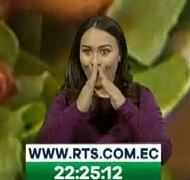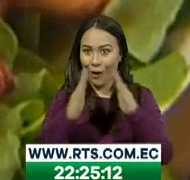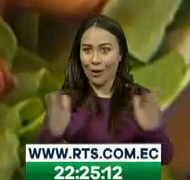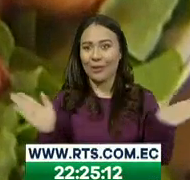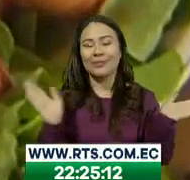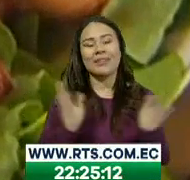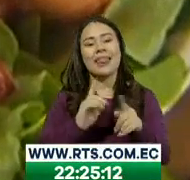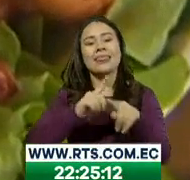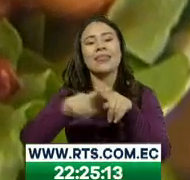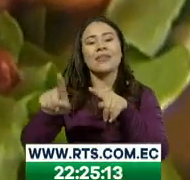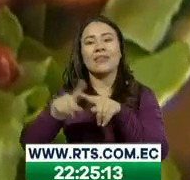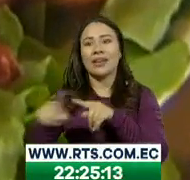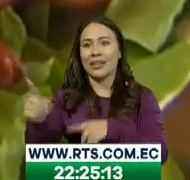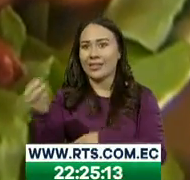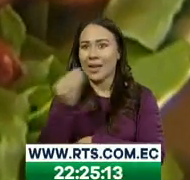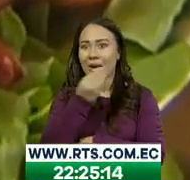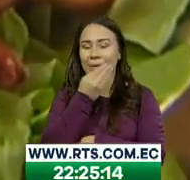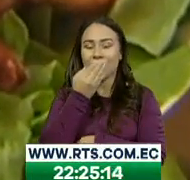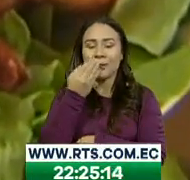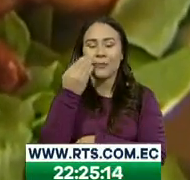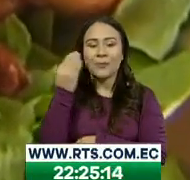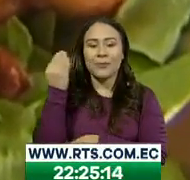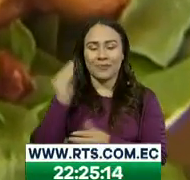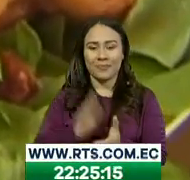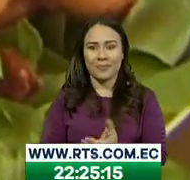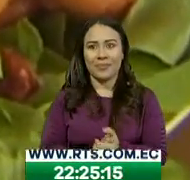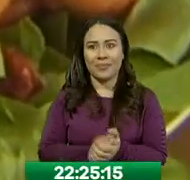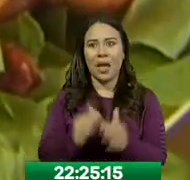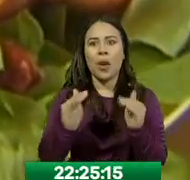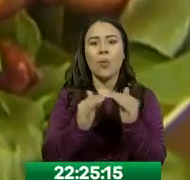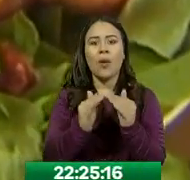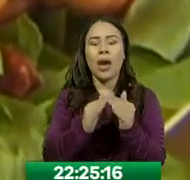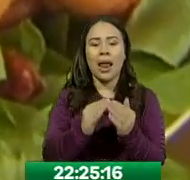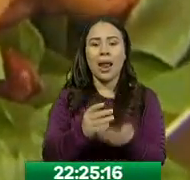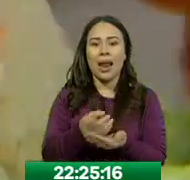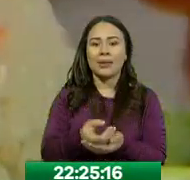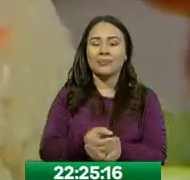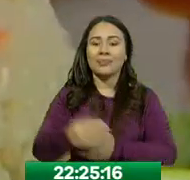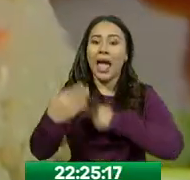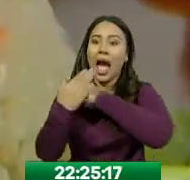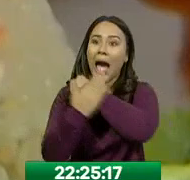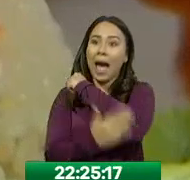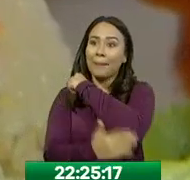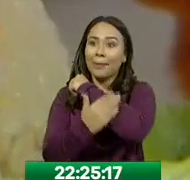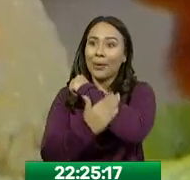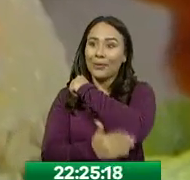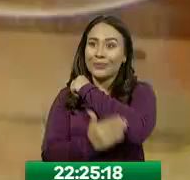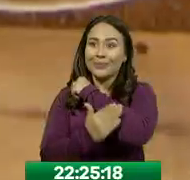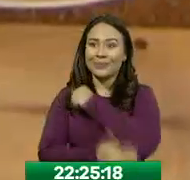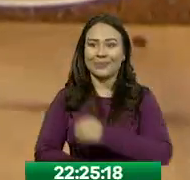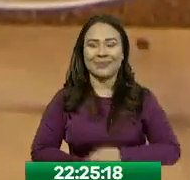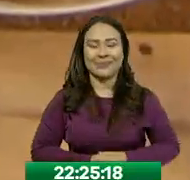Totalmente diferente. Ahumadito, sabe a jamón. Informó Pilar Vera.